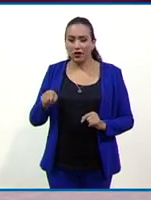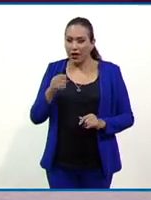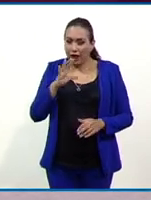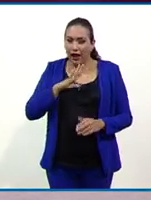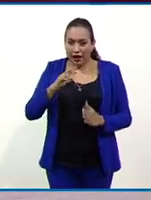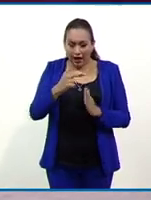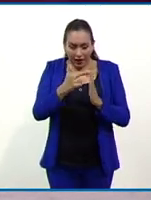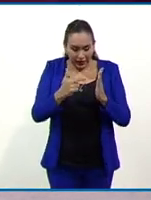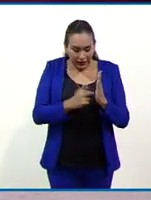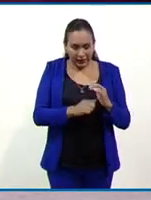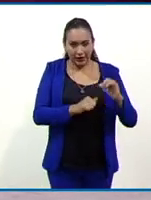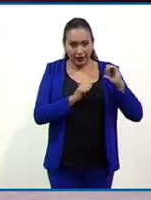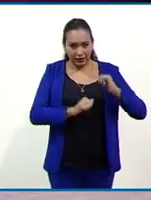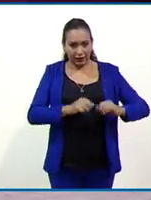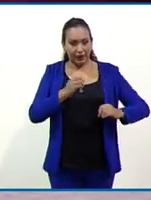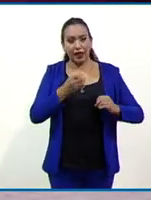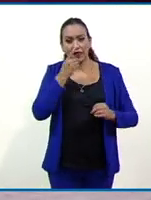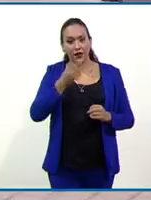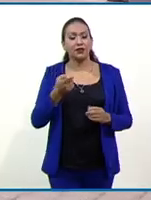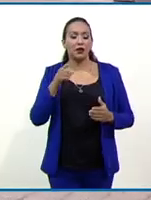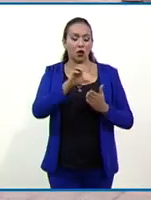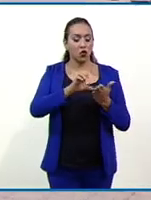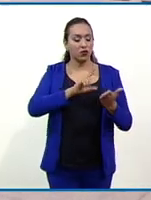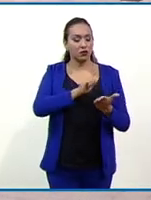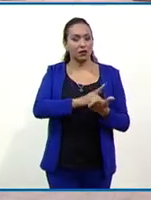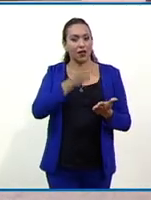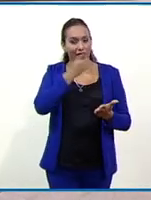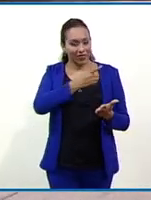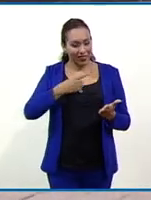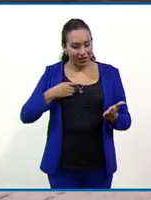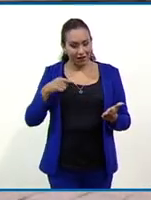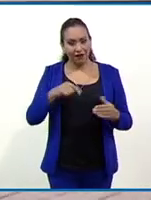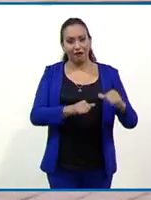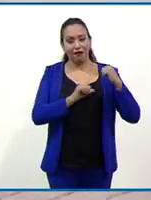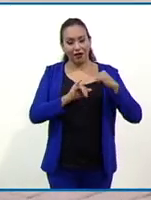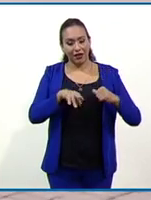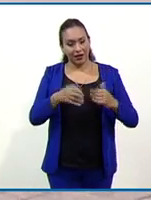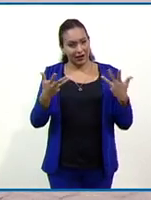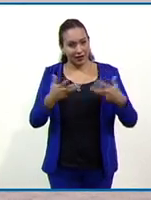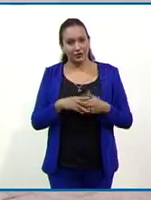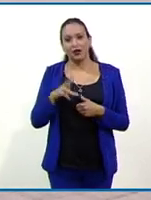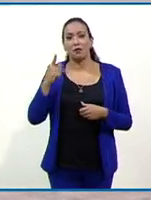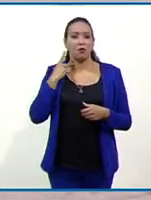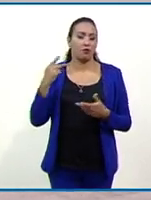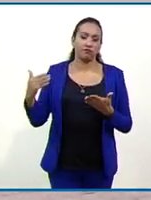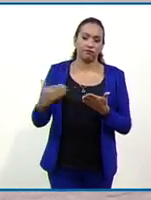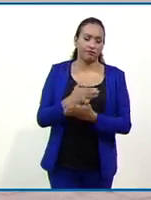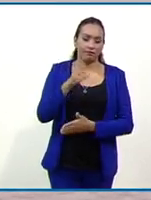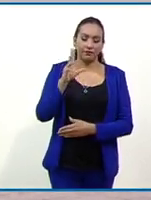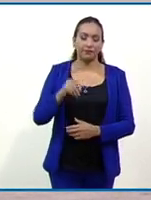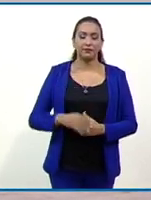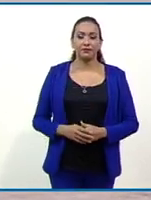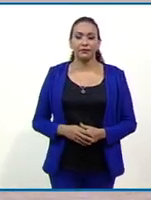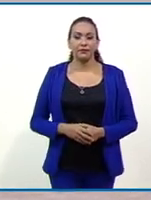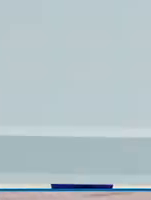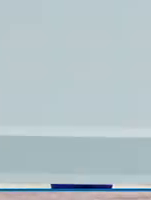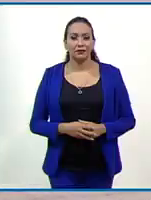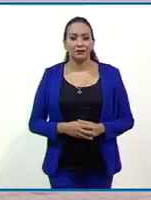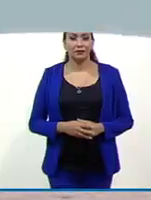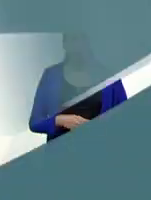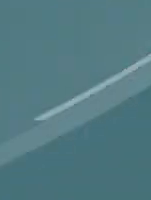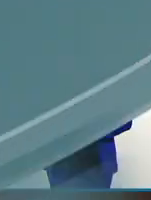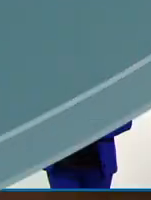reglamento derivó de un mandato constitucional. Para el canal del Poder Judicial de la Federación, Juan Carlos González.